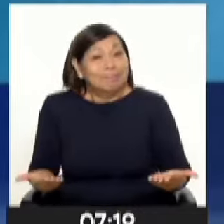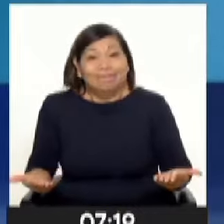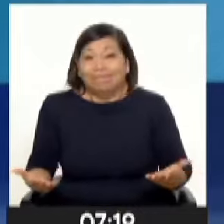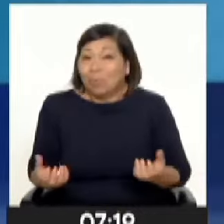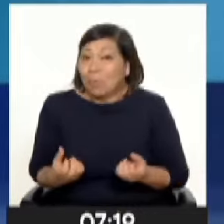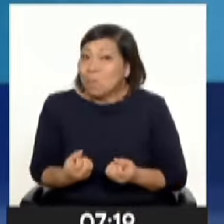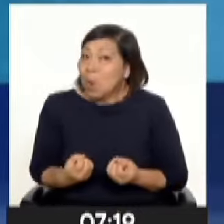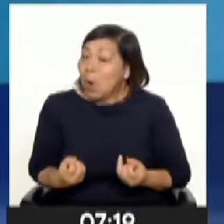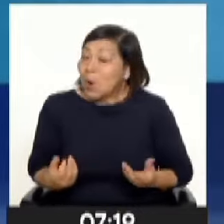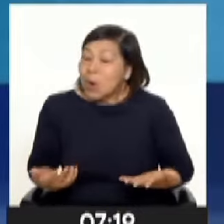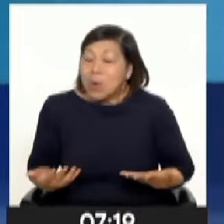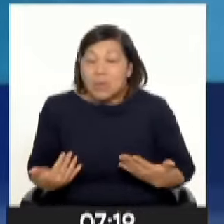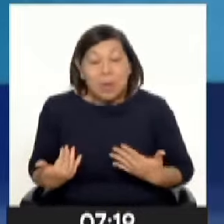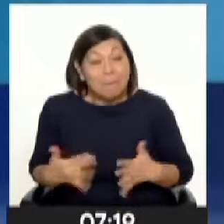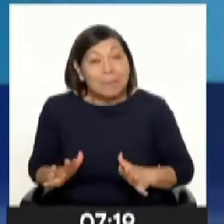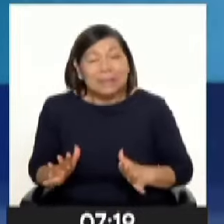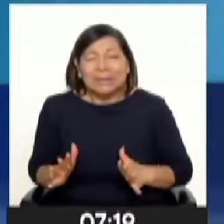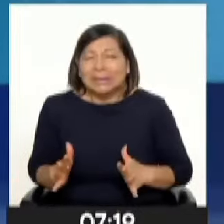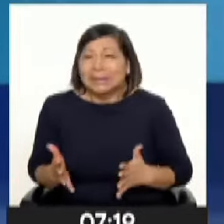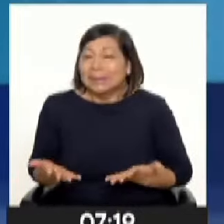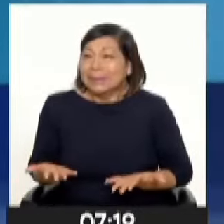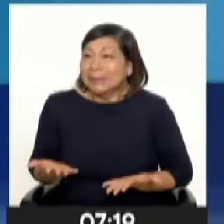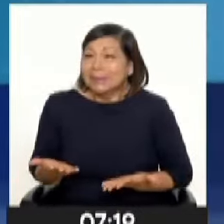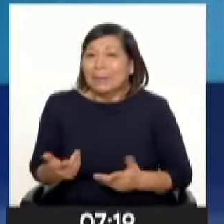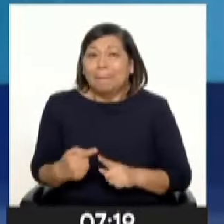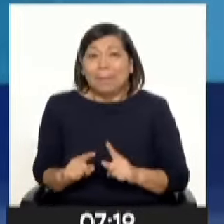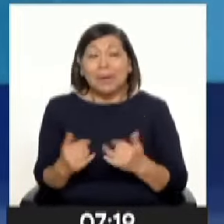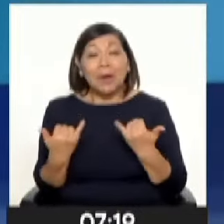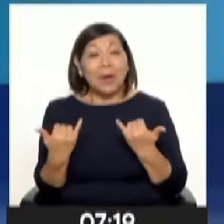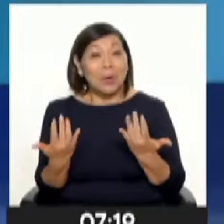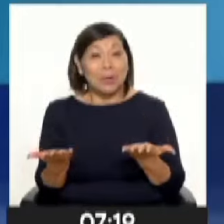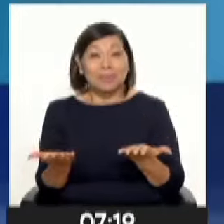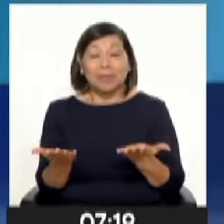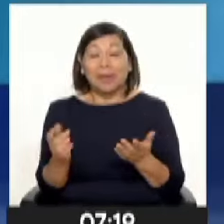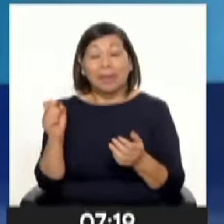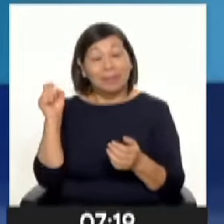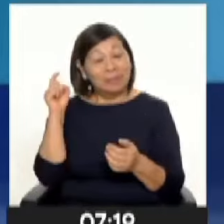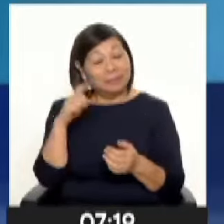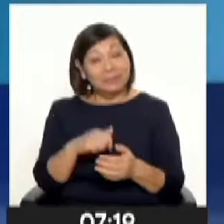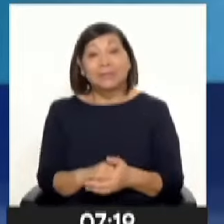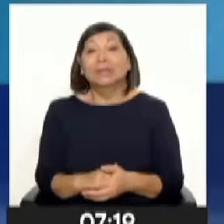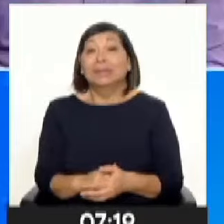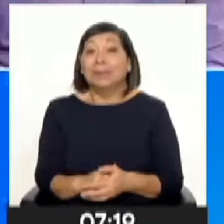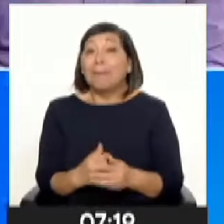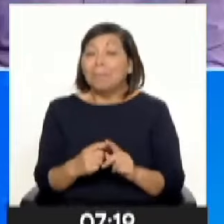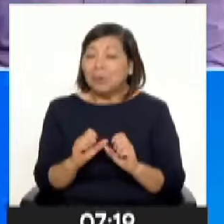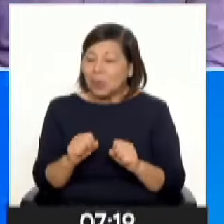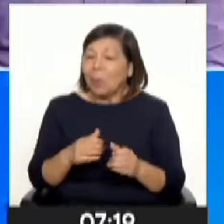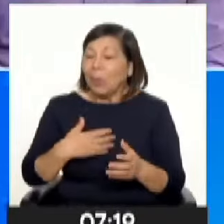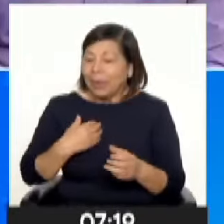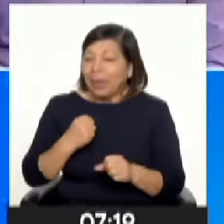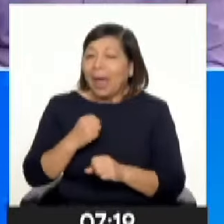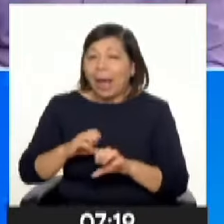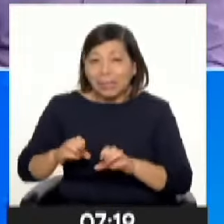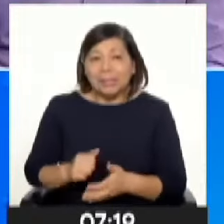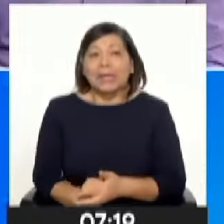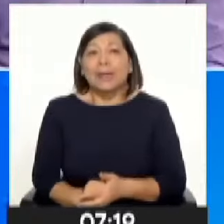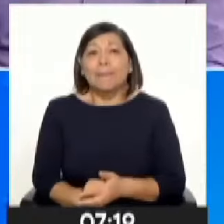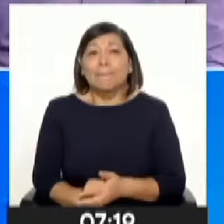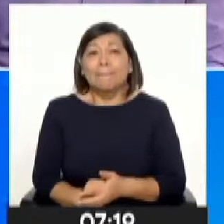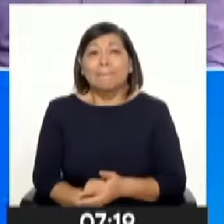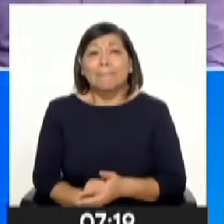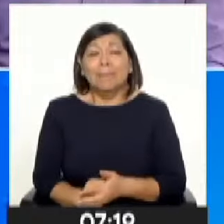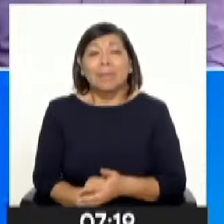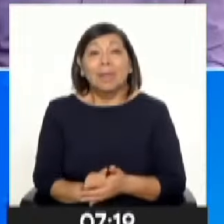es mucho más sencillo en términos operativos. En este caso es complejo, es cierto, pero sí se puede trabajar. Y esto viene